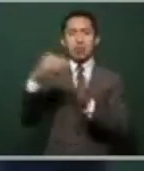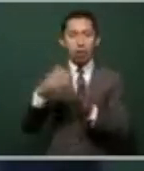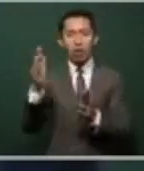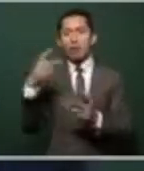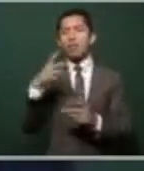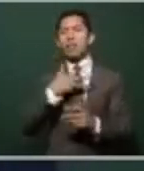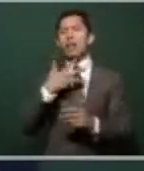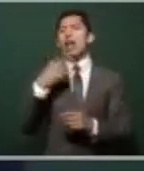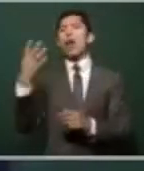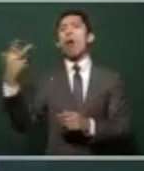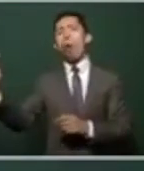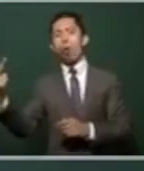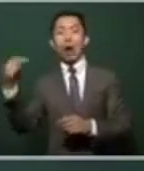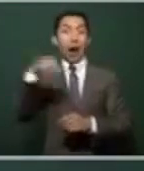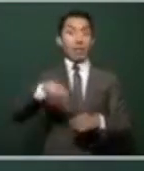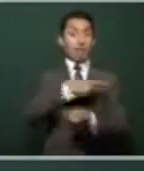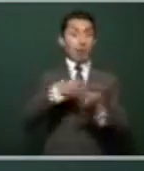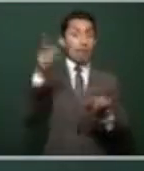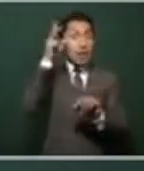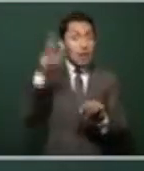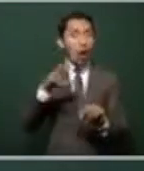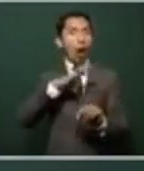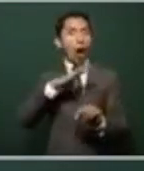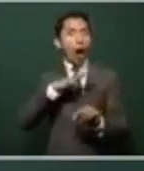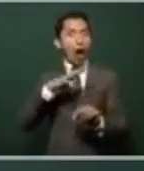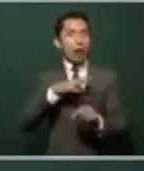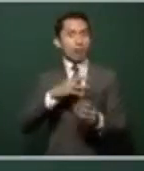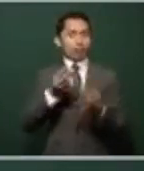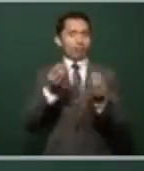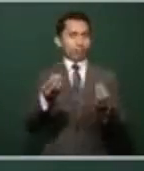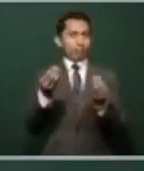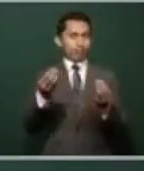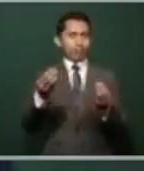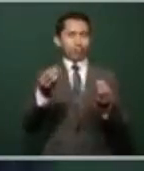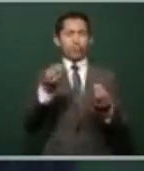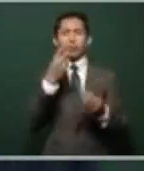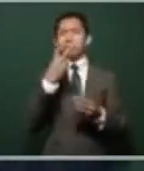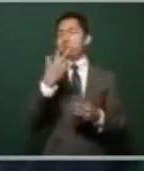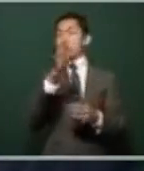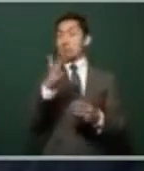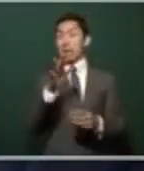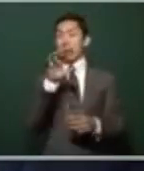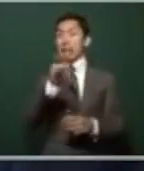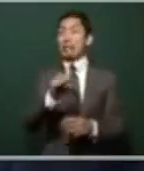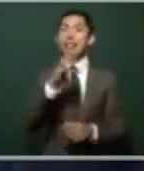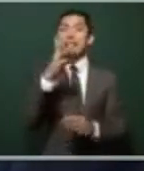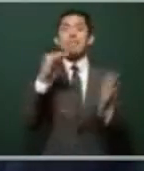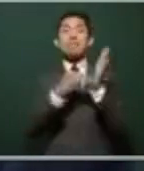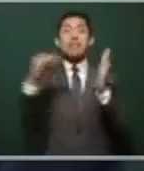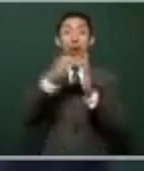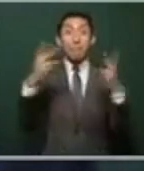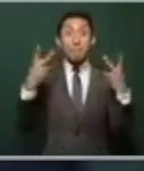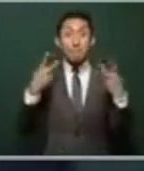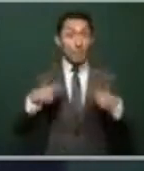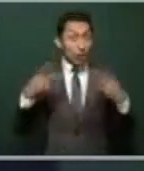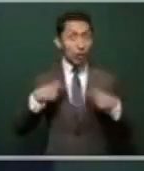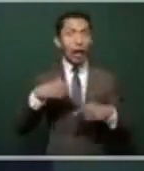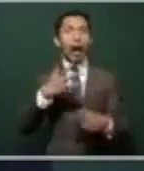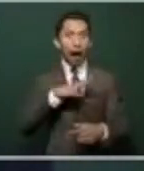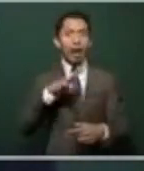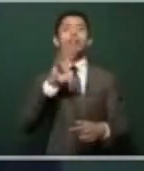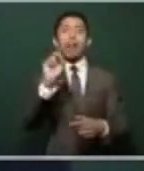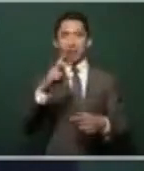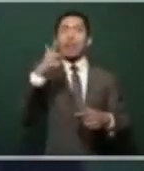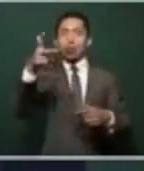arcos carreteros. Hidalgo, con 2.9 millones de habitantes, casi 3 millones de habitantes, tendremos 38